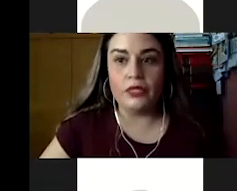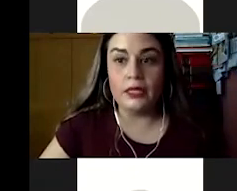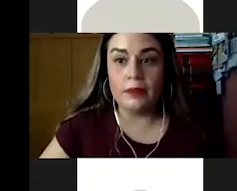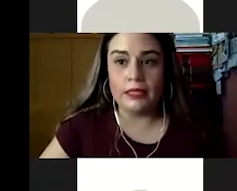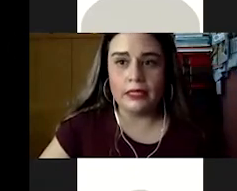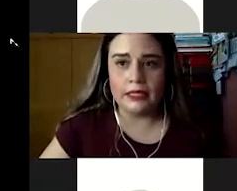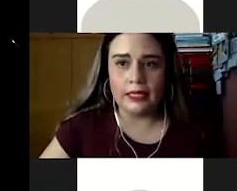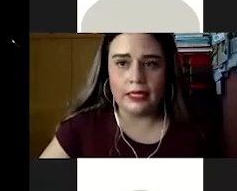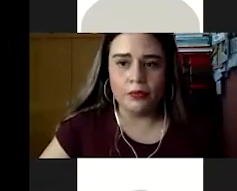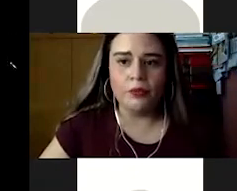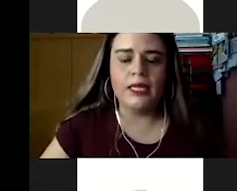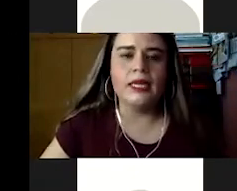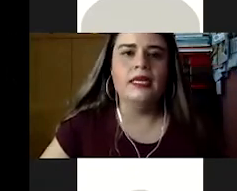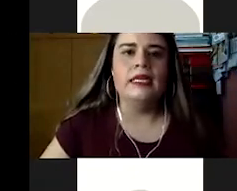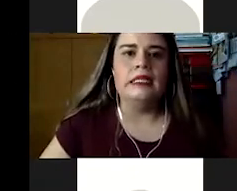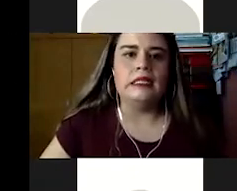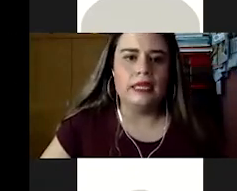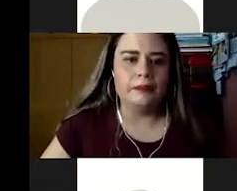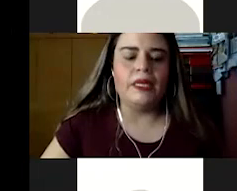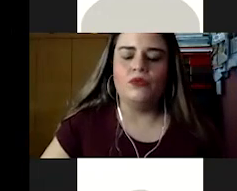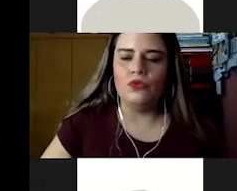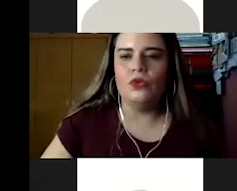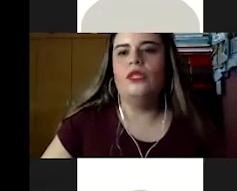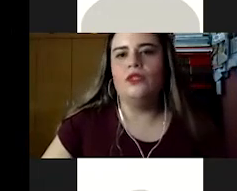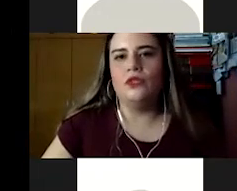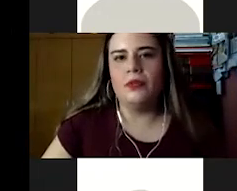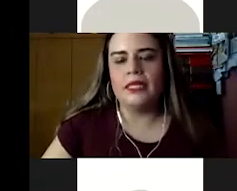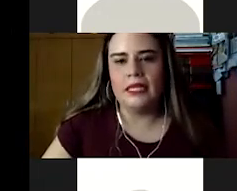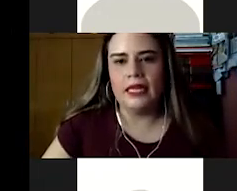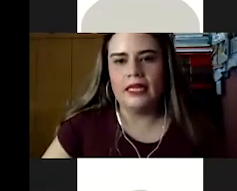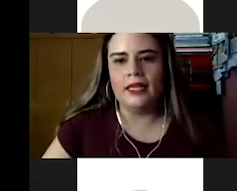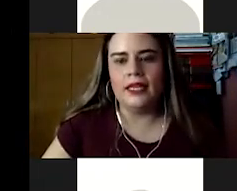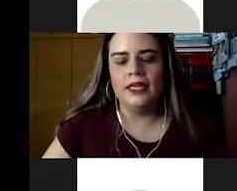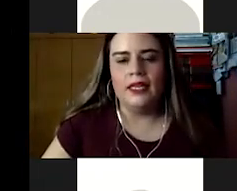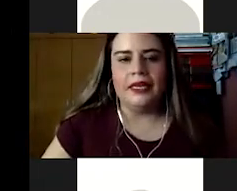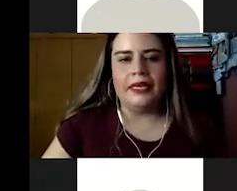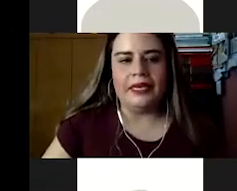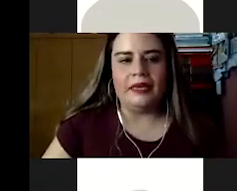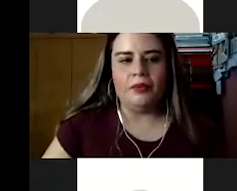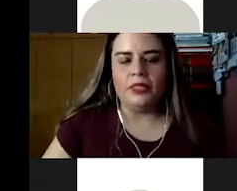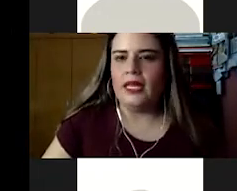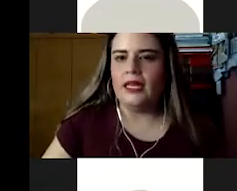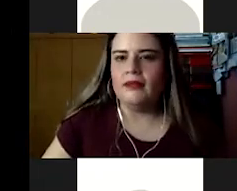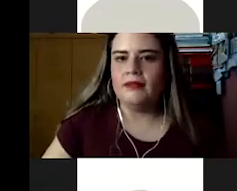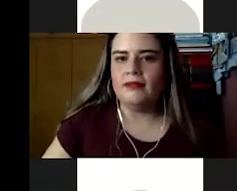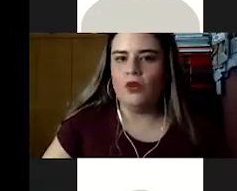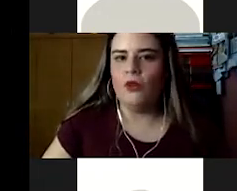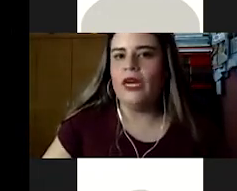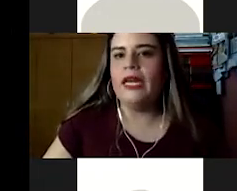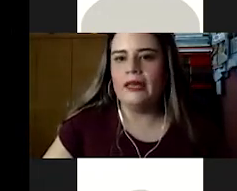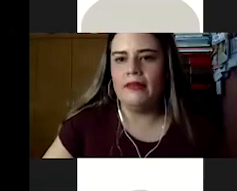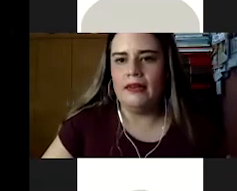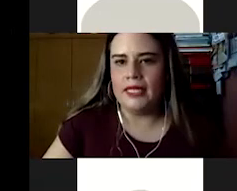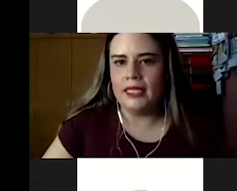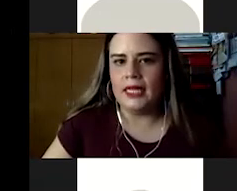la oficina de presidencia de la República, se le preguntó a nuestro presidente, pues cómo cree